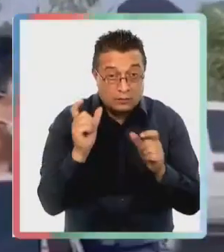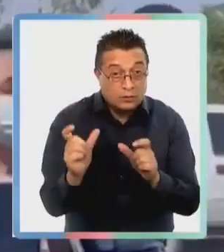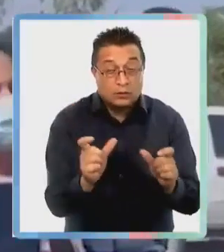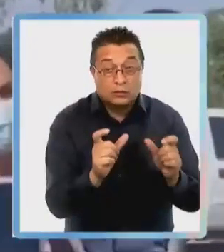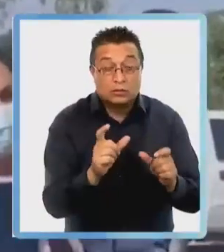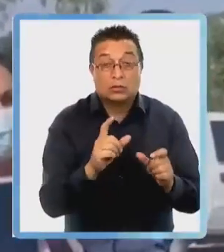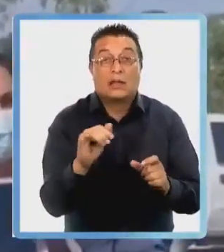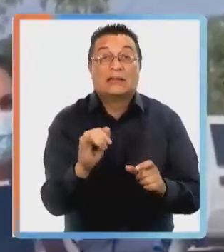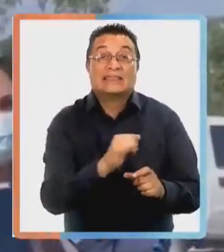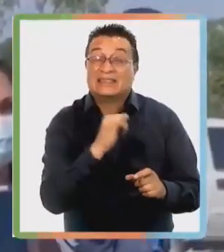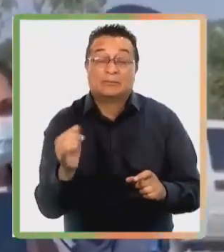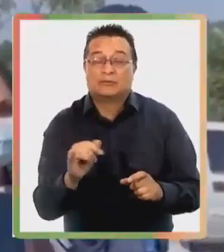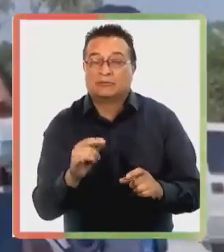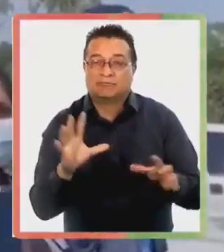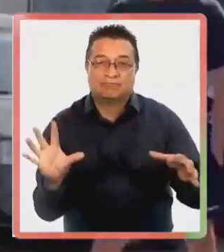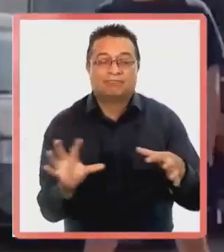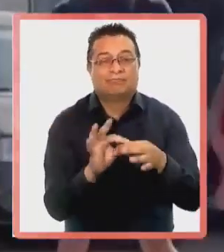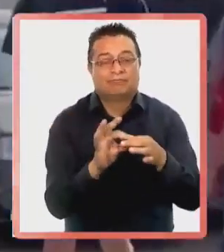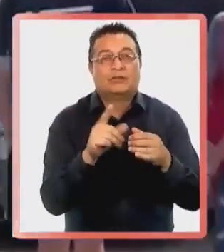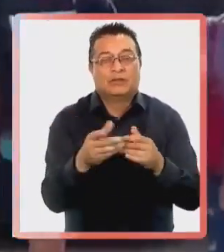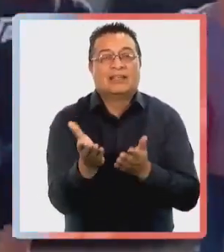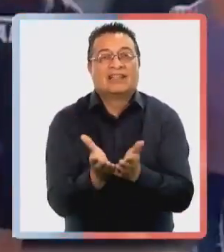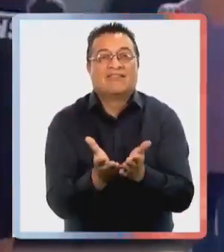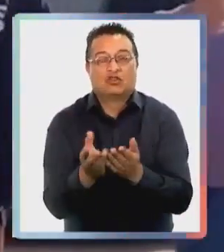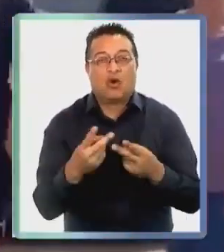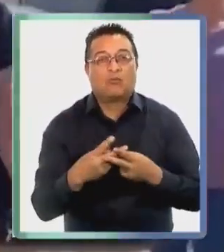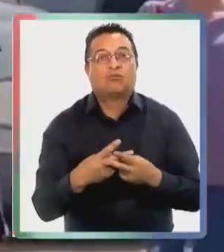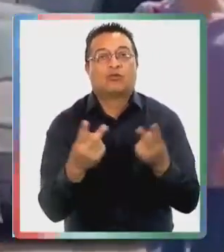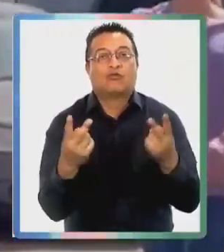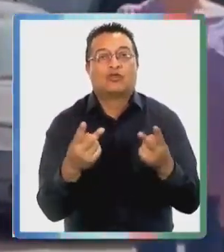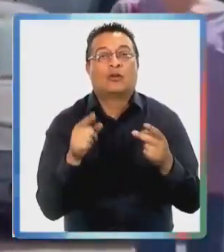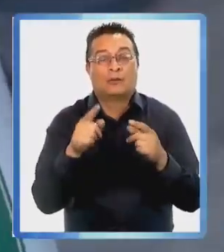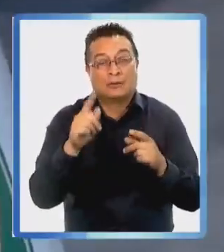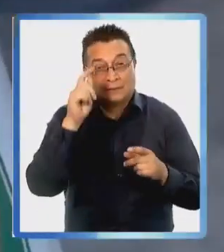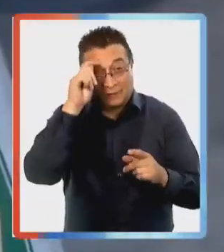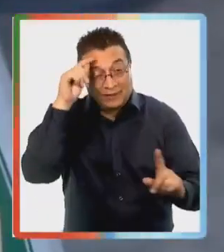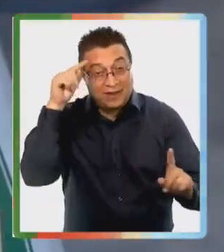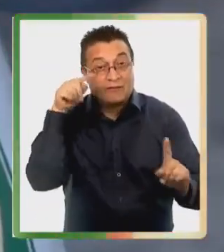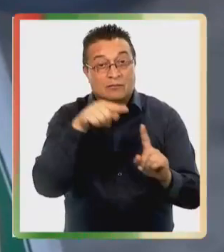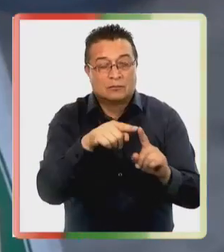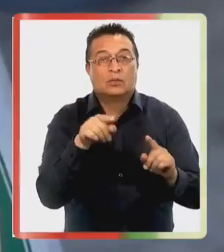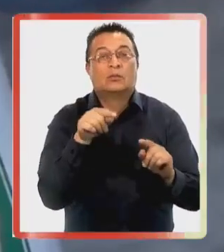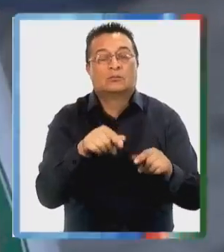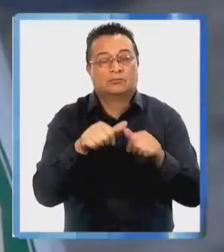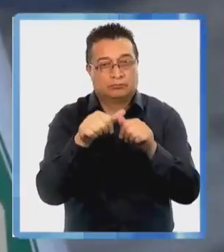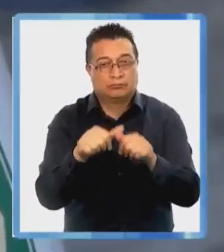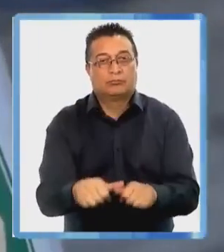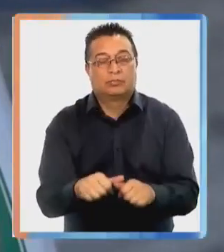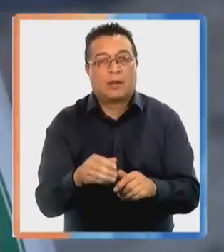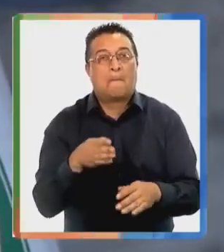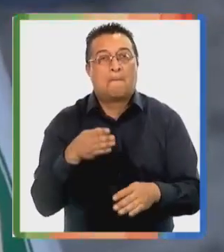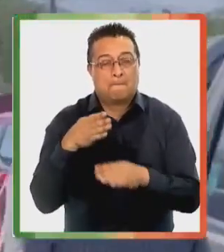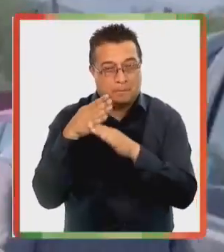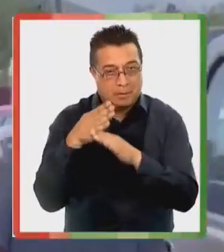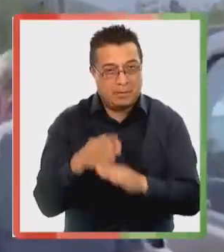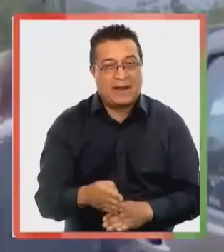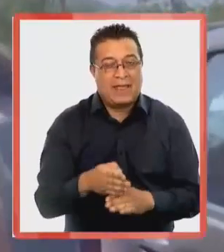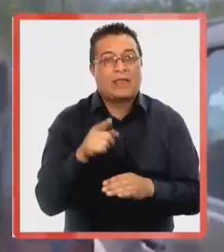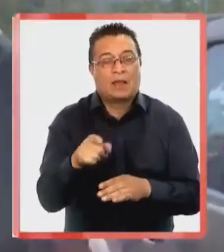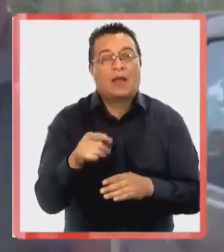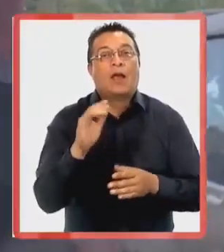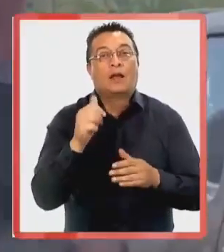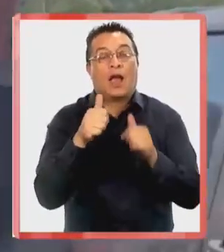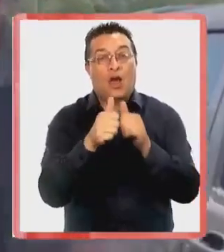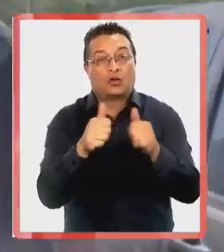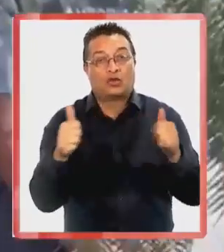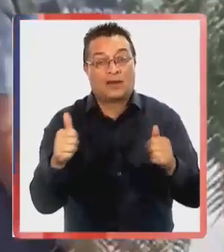ordenamiento y fiscalización no siempre será en conjunto entre diversos servicios públicos, y es que la idea es mantener precisamente la presencia